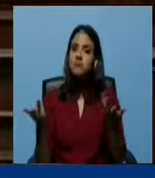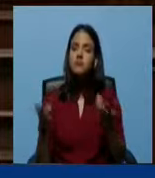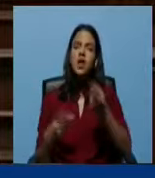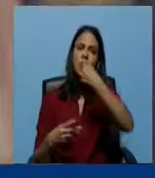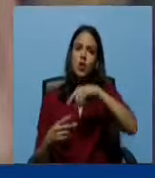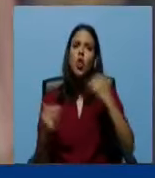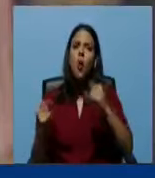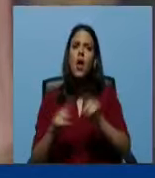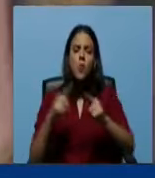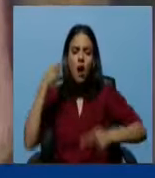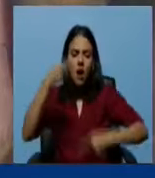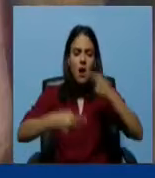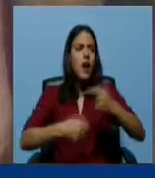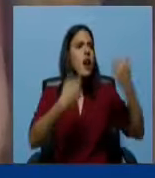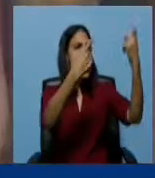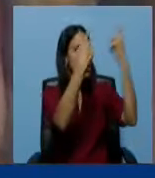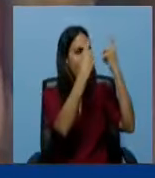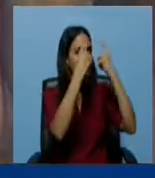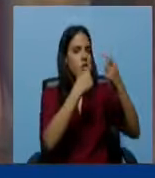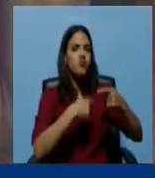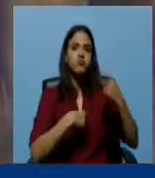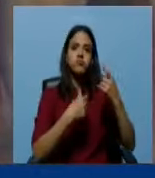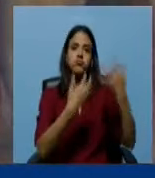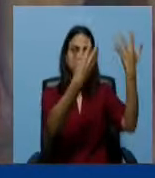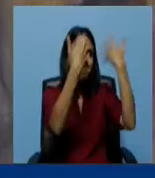Tenemos el legado de nuestro comandante Hugo Chávez.